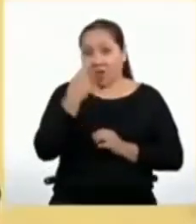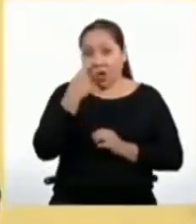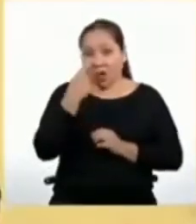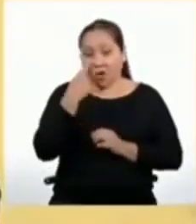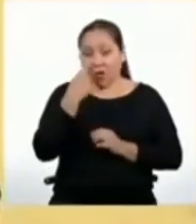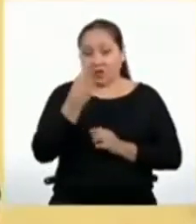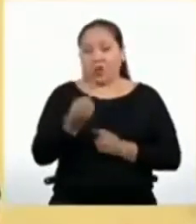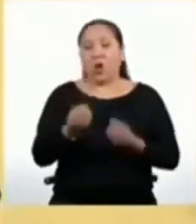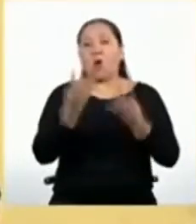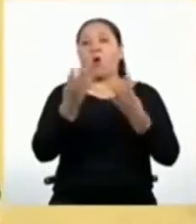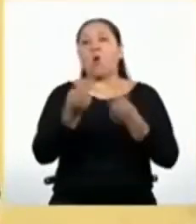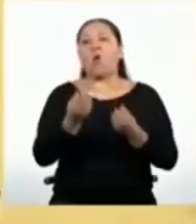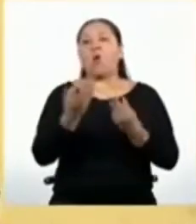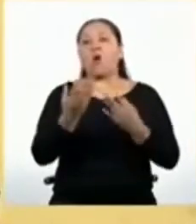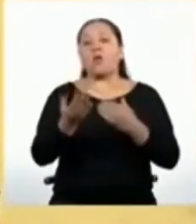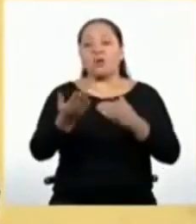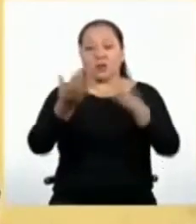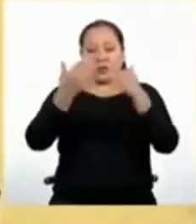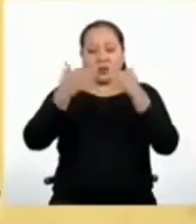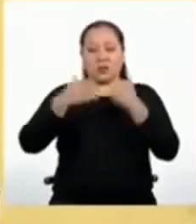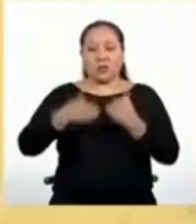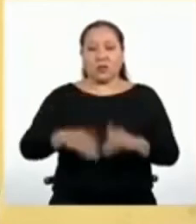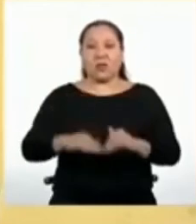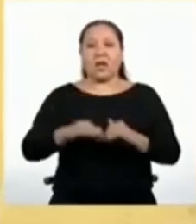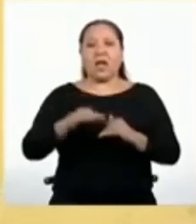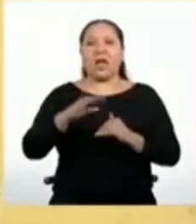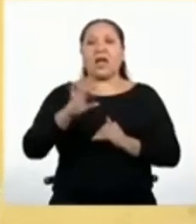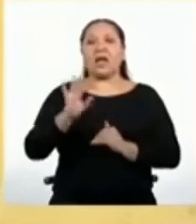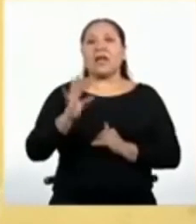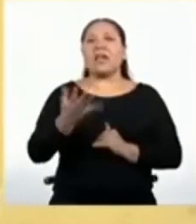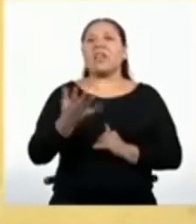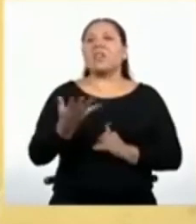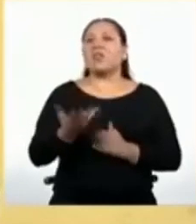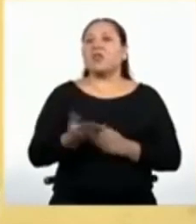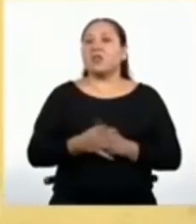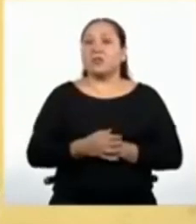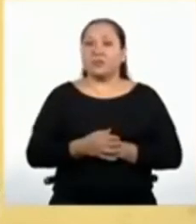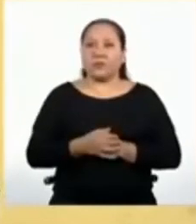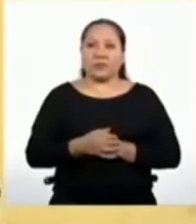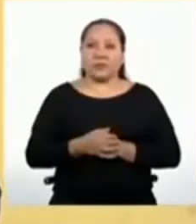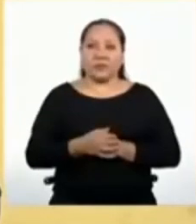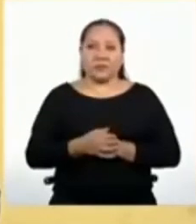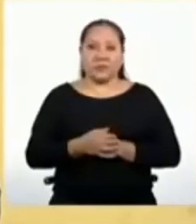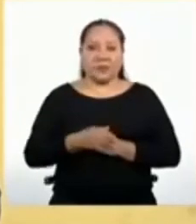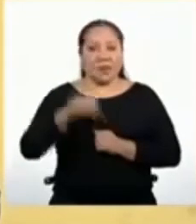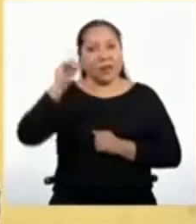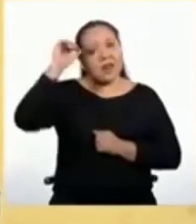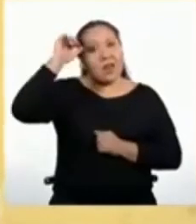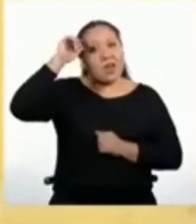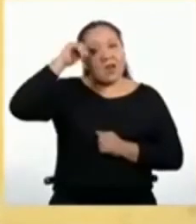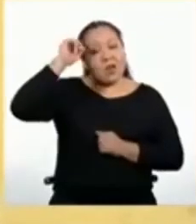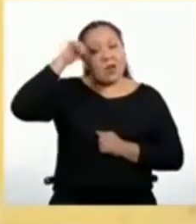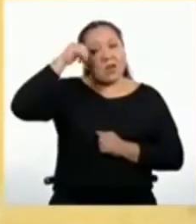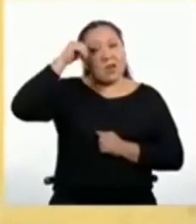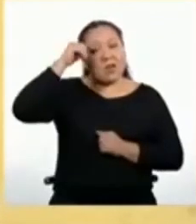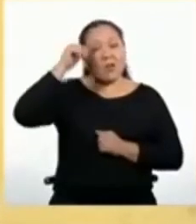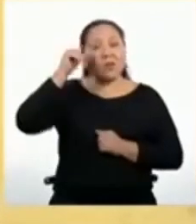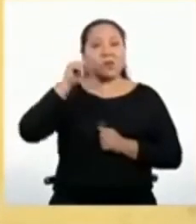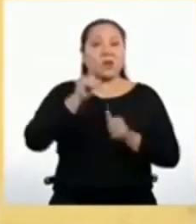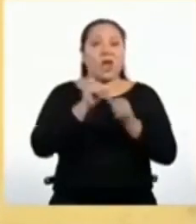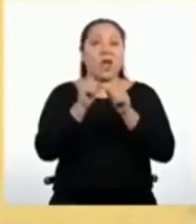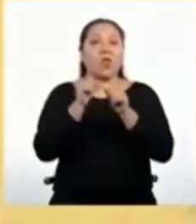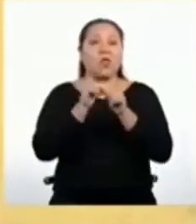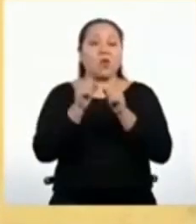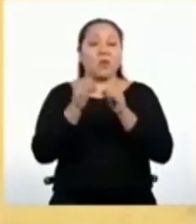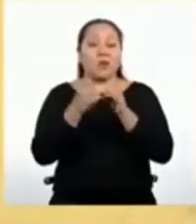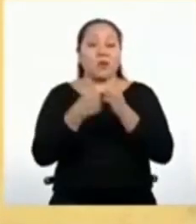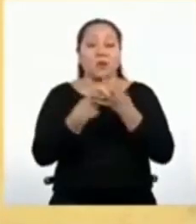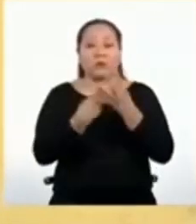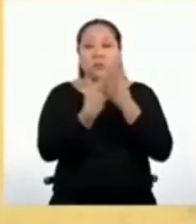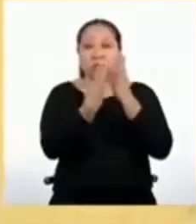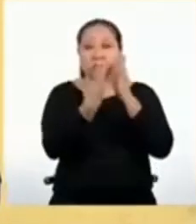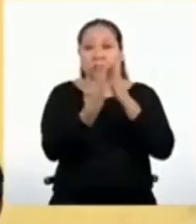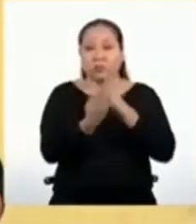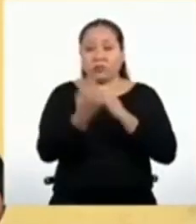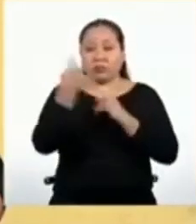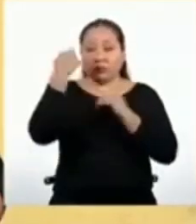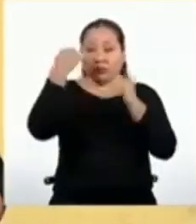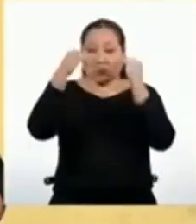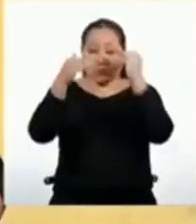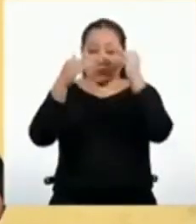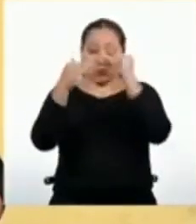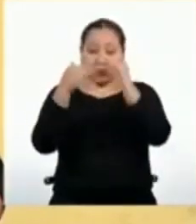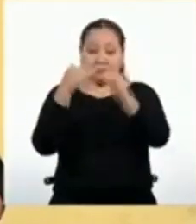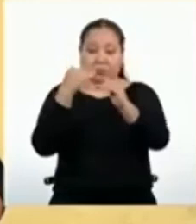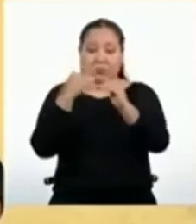conocer cuántos naipes usaremos para el piso 5. Recordemos que la cantidad de naipes de cada piso forma